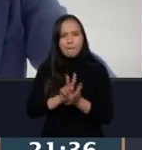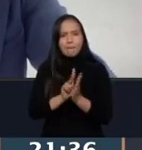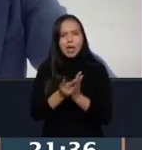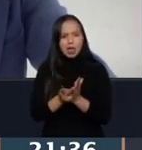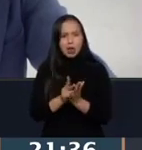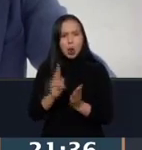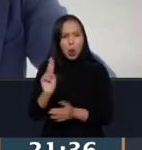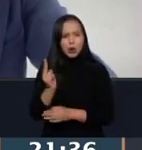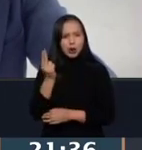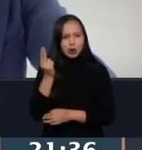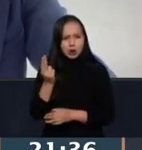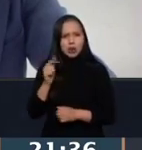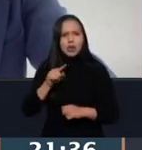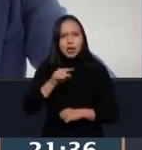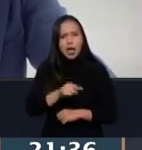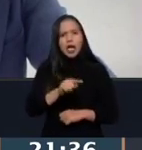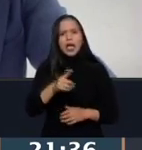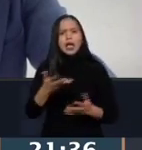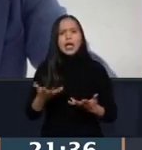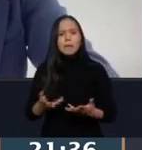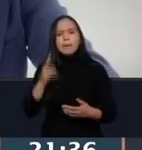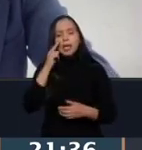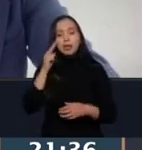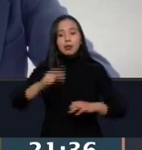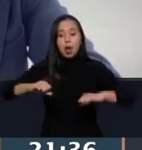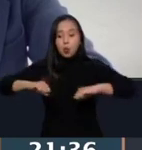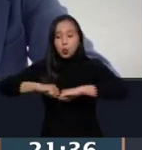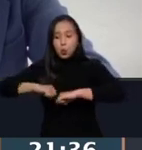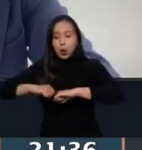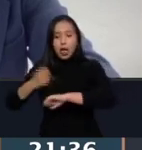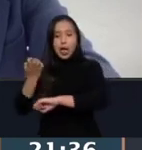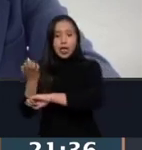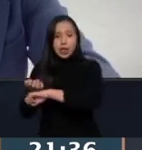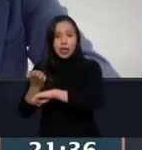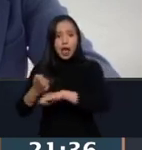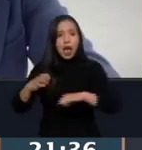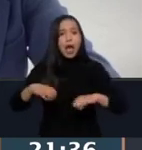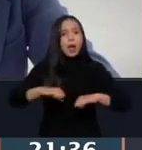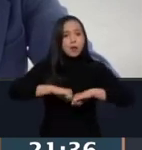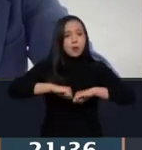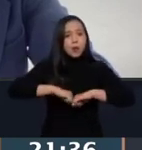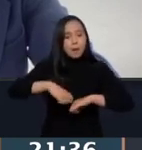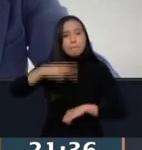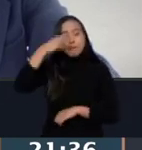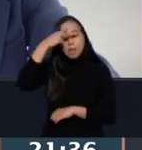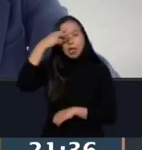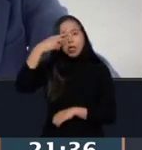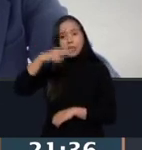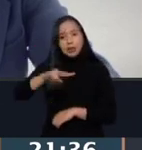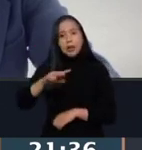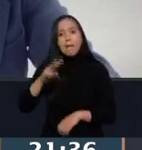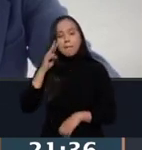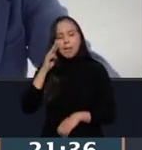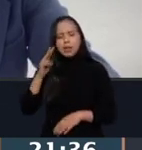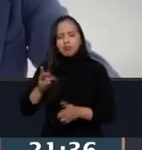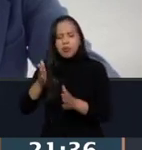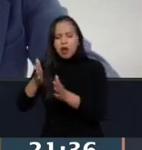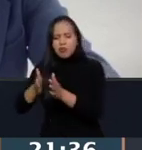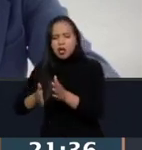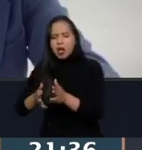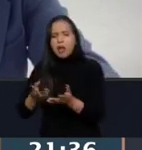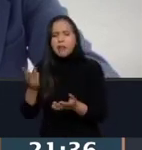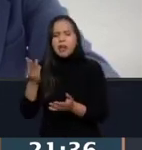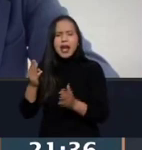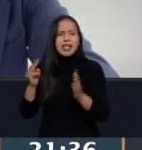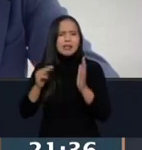que es cerca de la frontera entre México y Estados Unidos, hubiera valido la pena también que precisaran un poquito en qué tramo de los más de 3,000